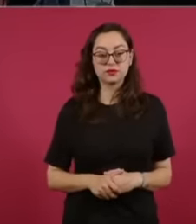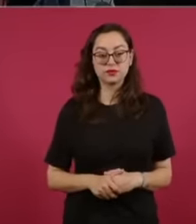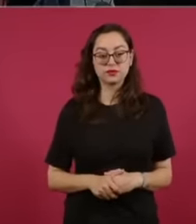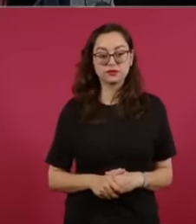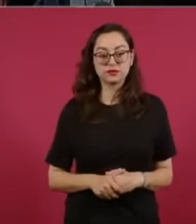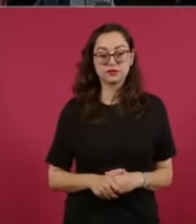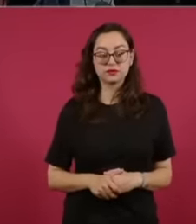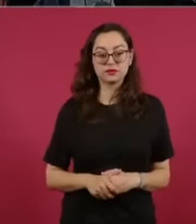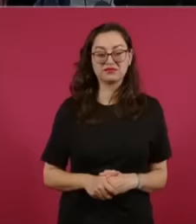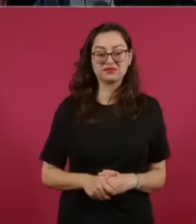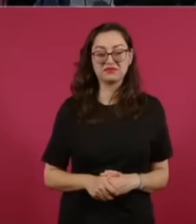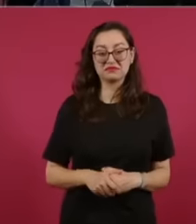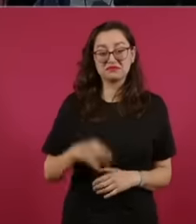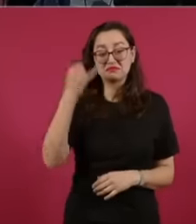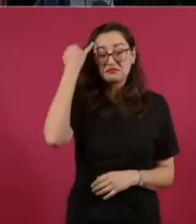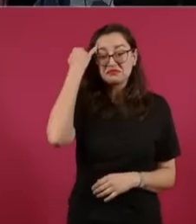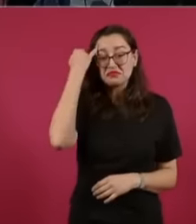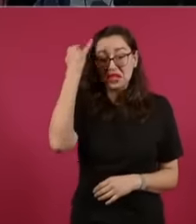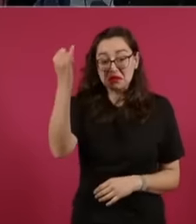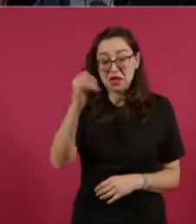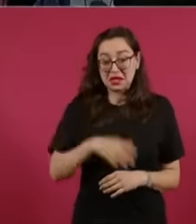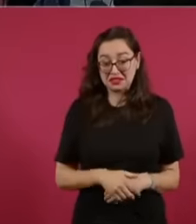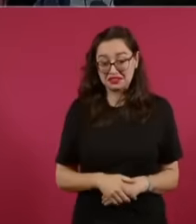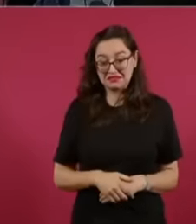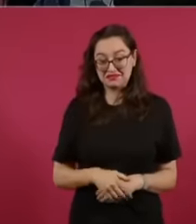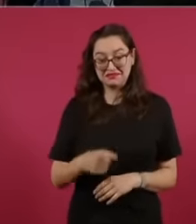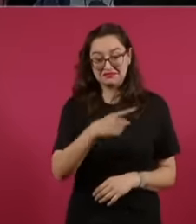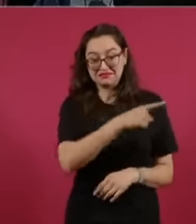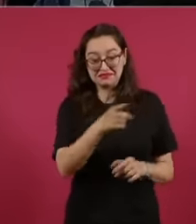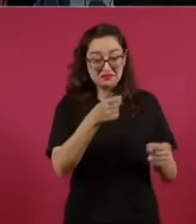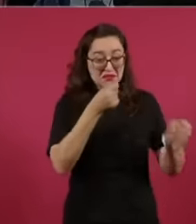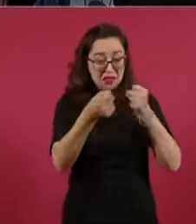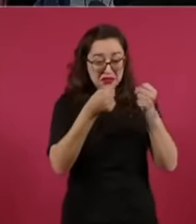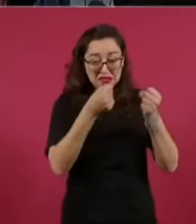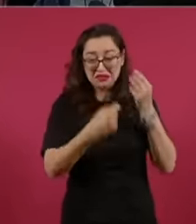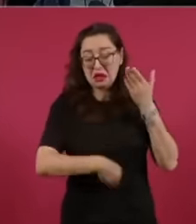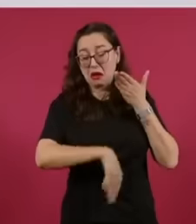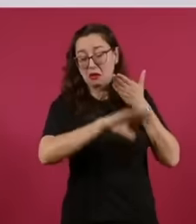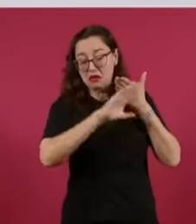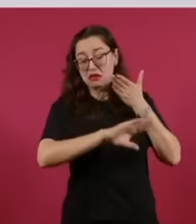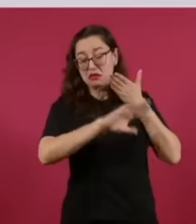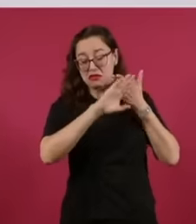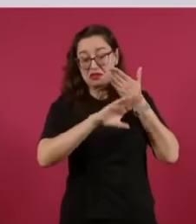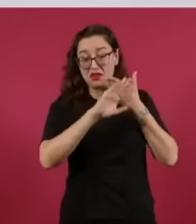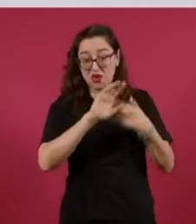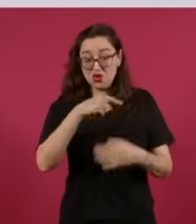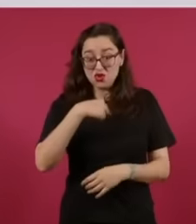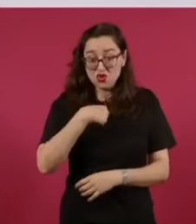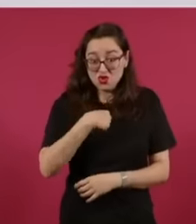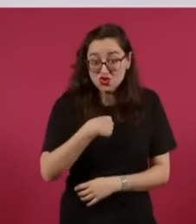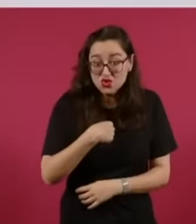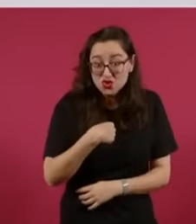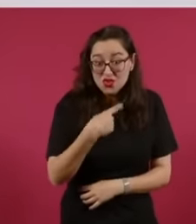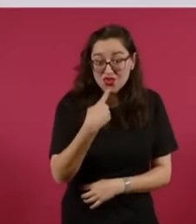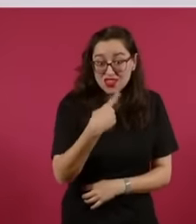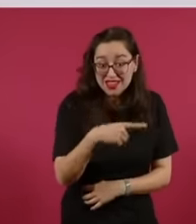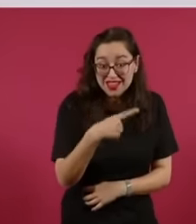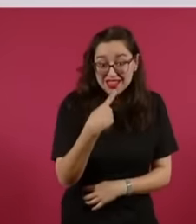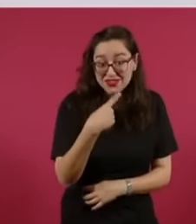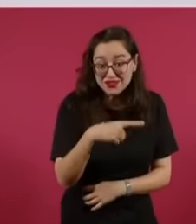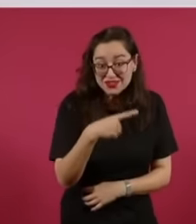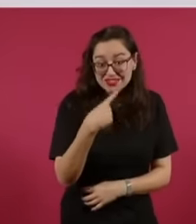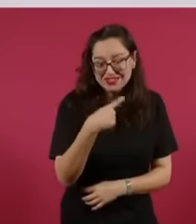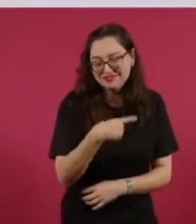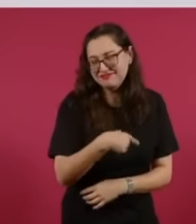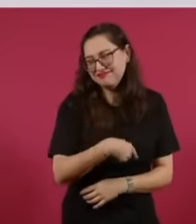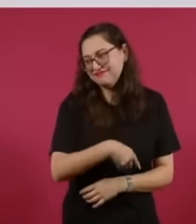estuviese presentando denuncia en contra de los que me calumnian, un día